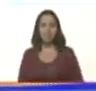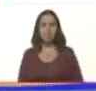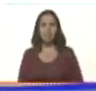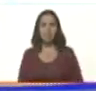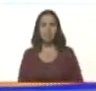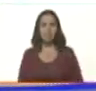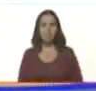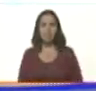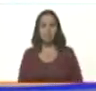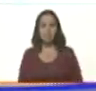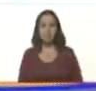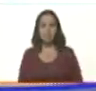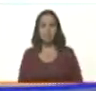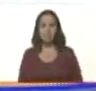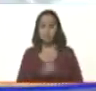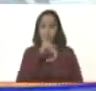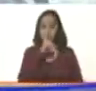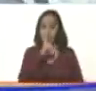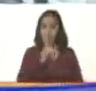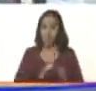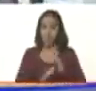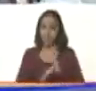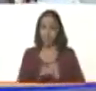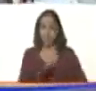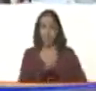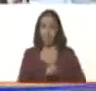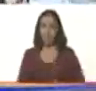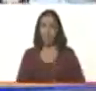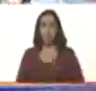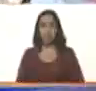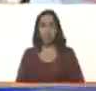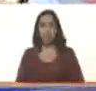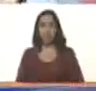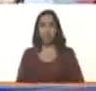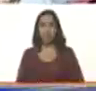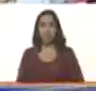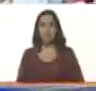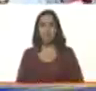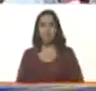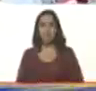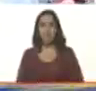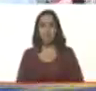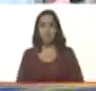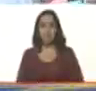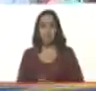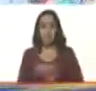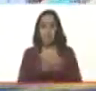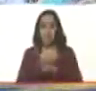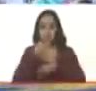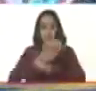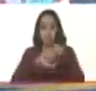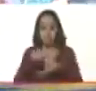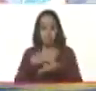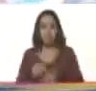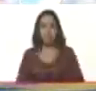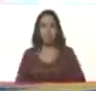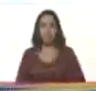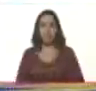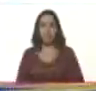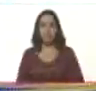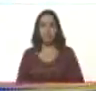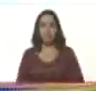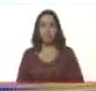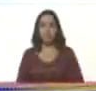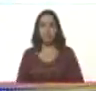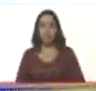¿Verdad? ¿Se va a quedar callado? No, presidente. Así es, presidente. Como usted lo instruyó, además, en